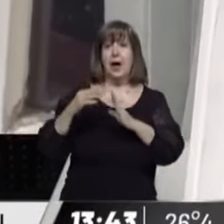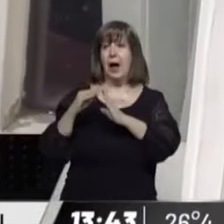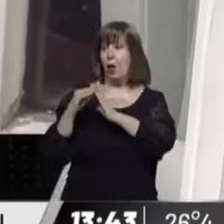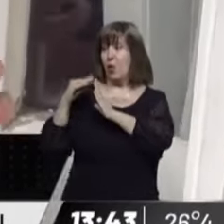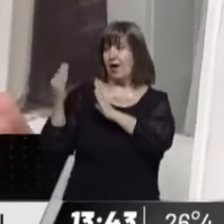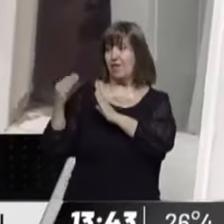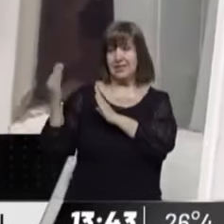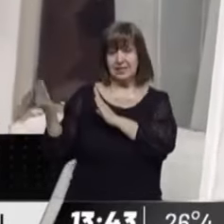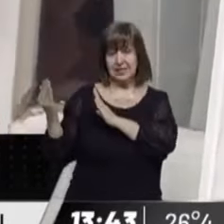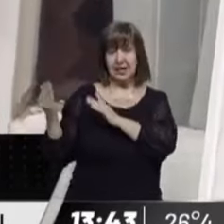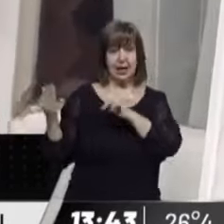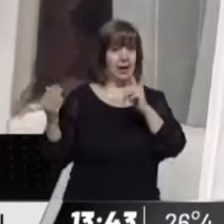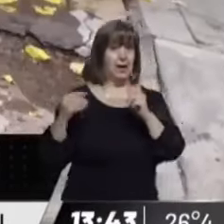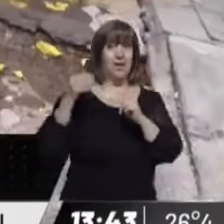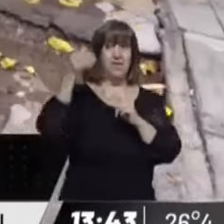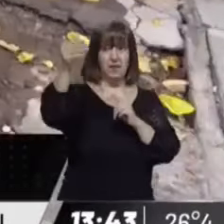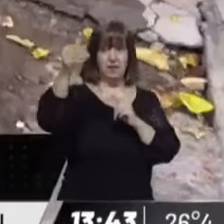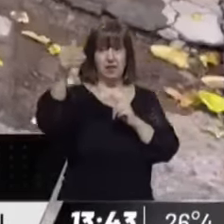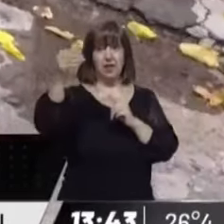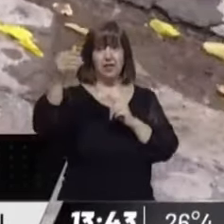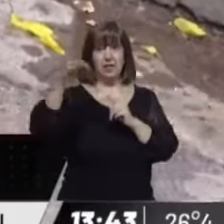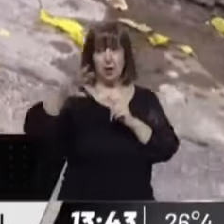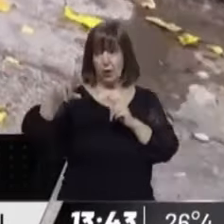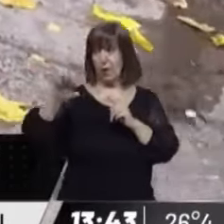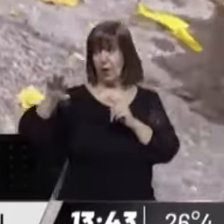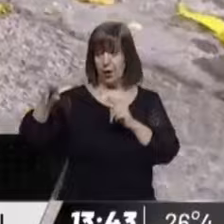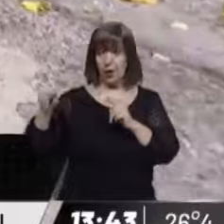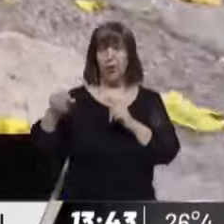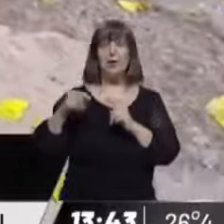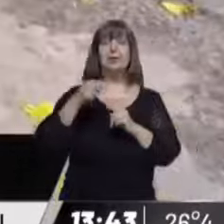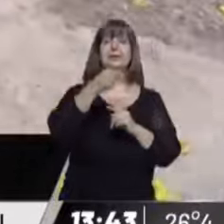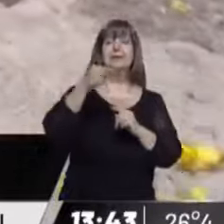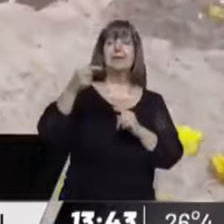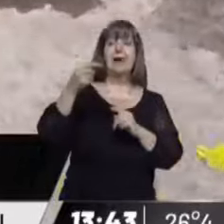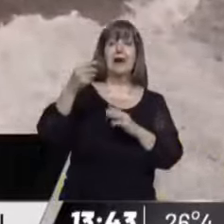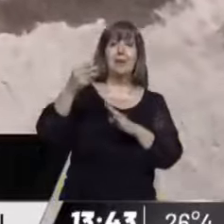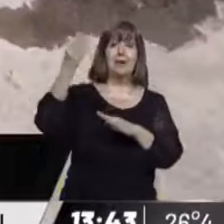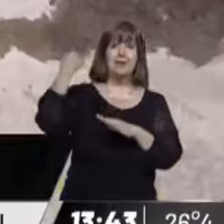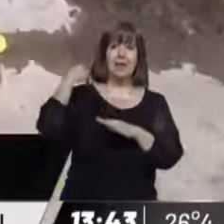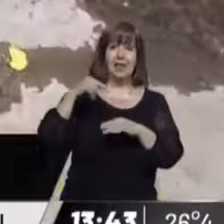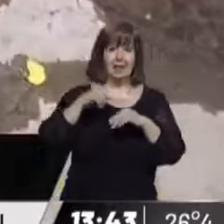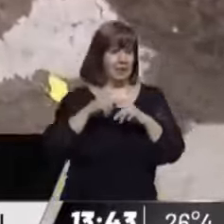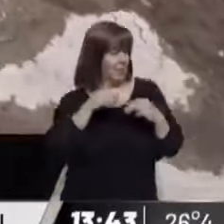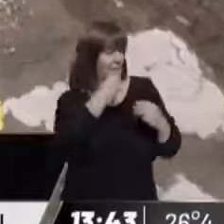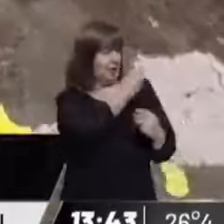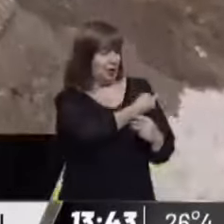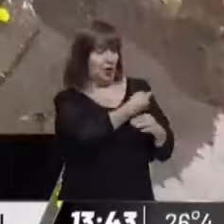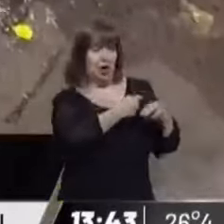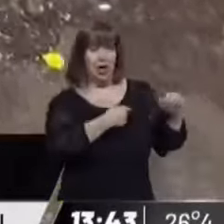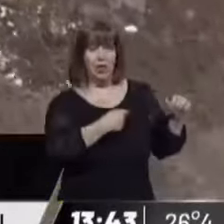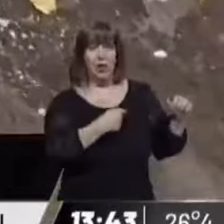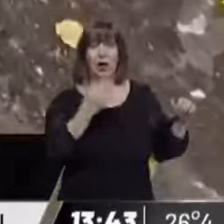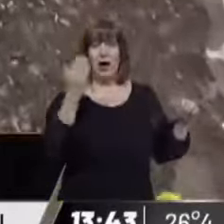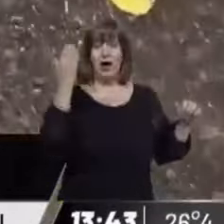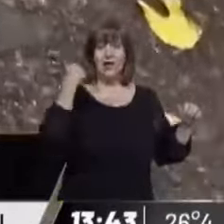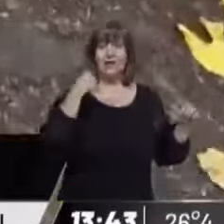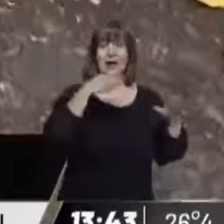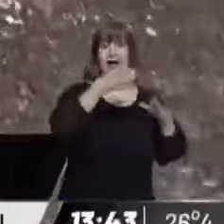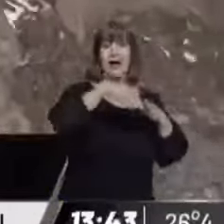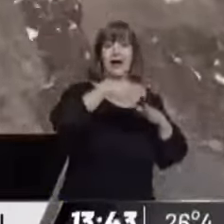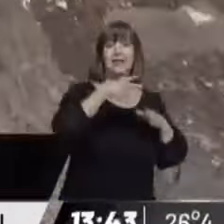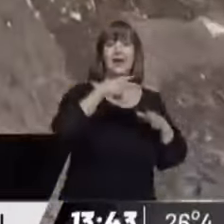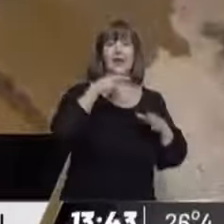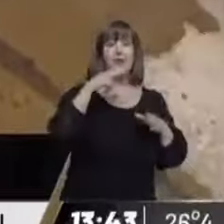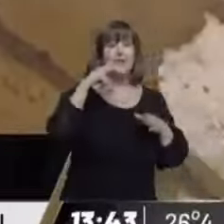más adelante, el vecino de enfrente. La semana pasada, de este lado vecino, ayer en la calle Videla